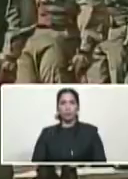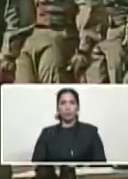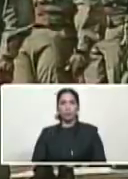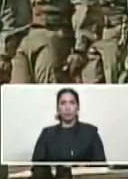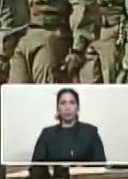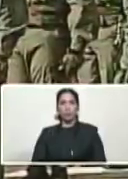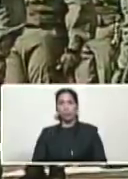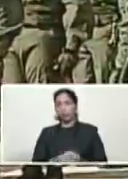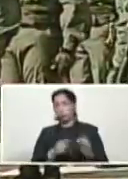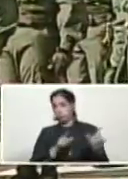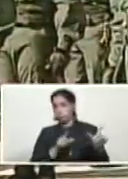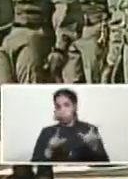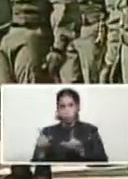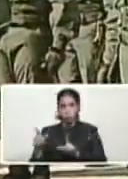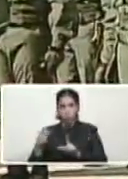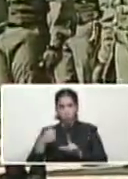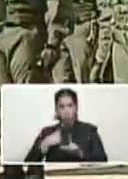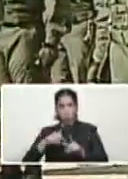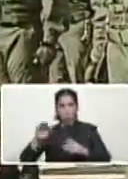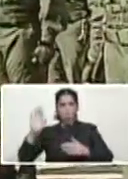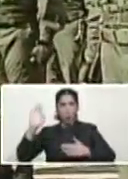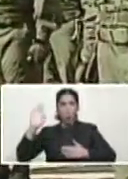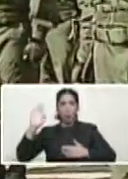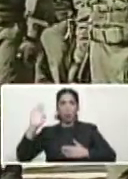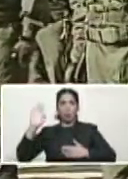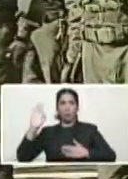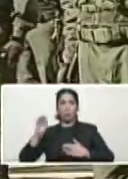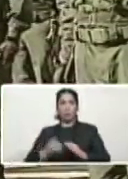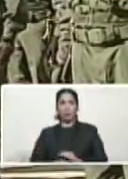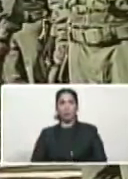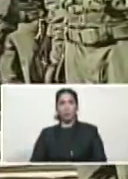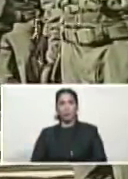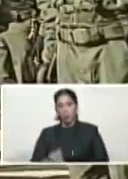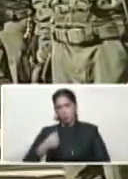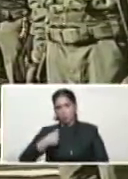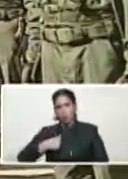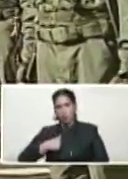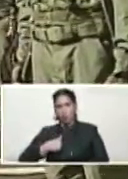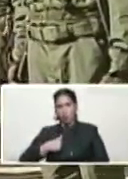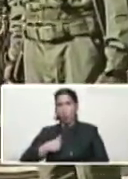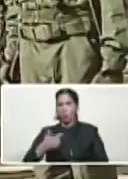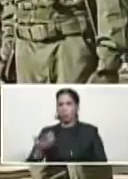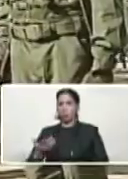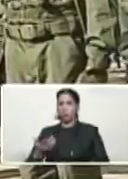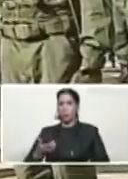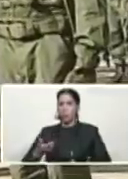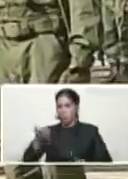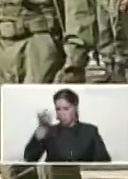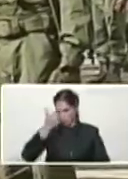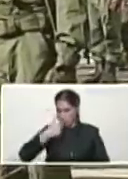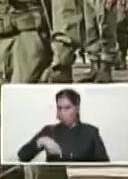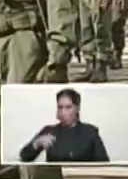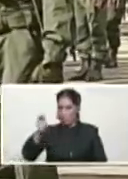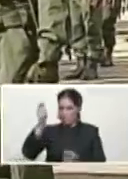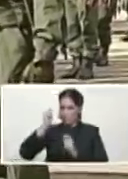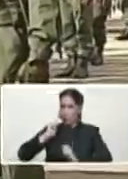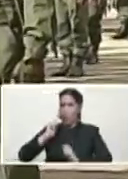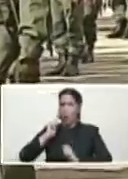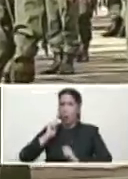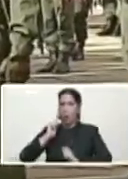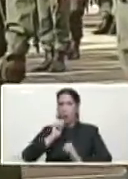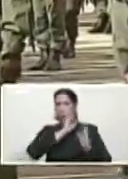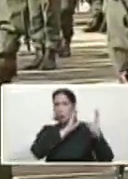Y una vez que he jurado y estoy posicionado del cargo de presidente